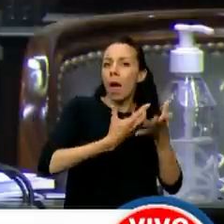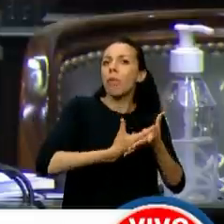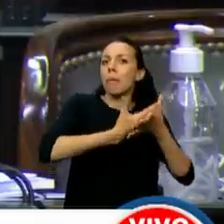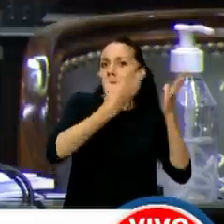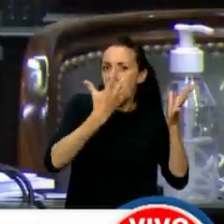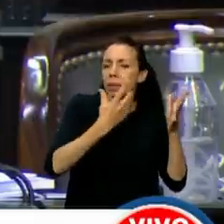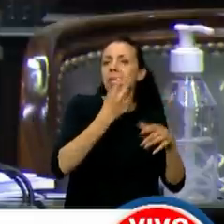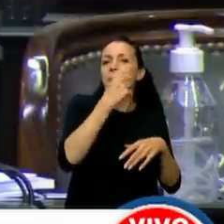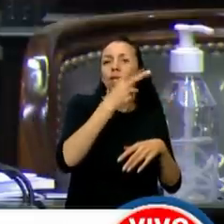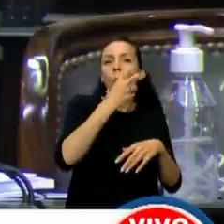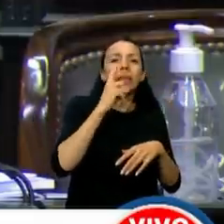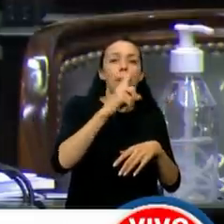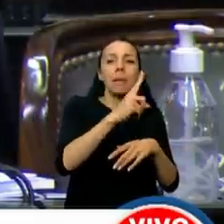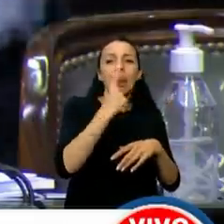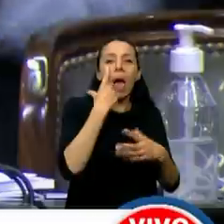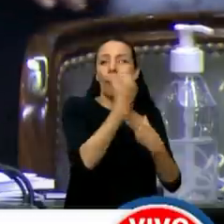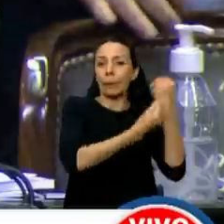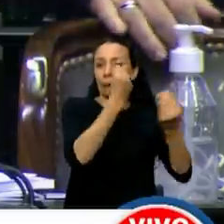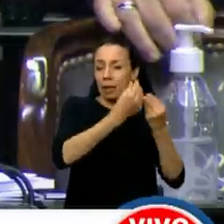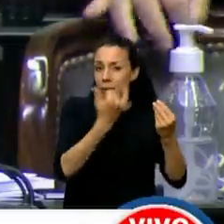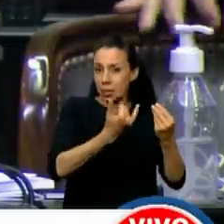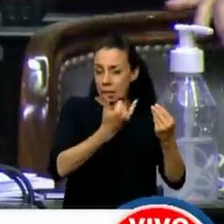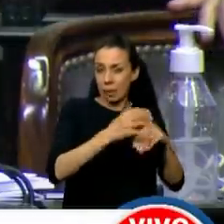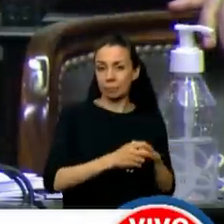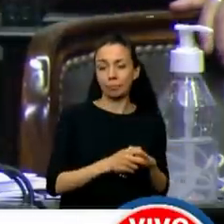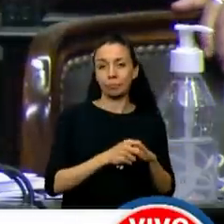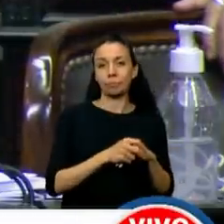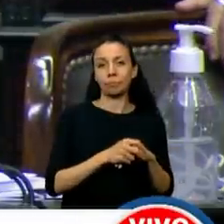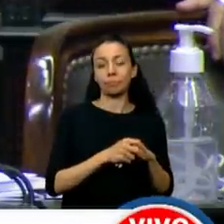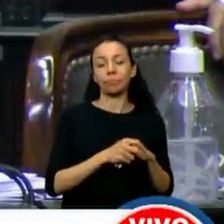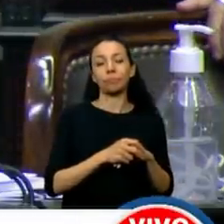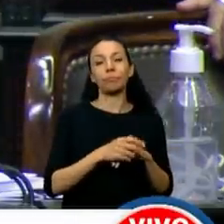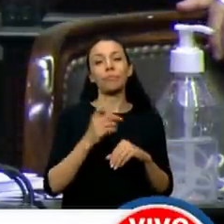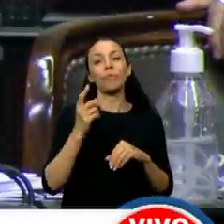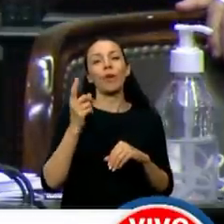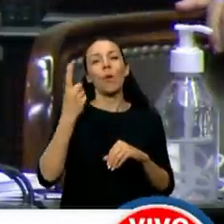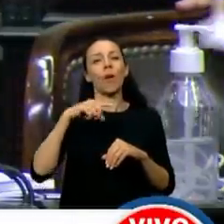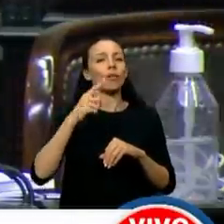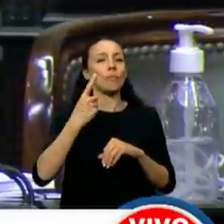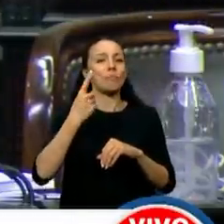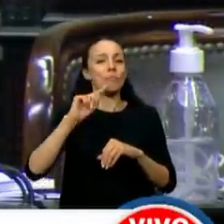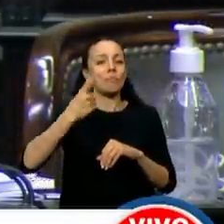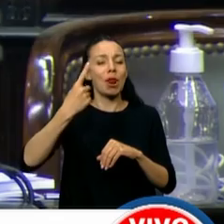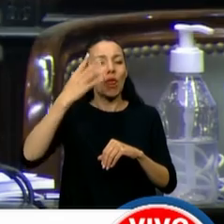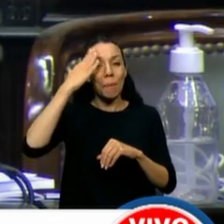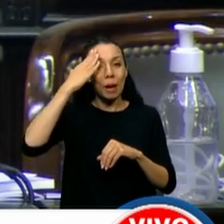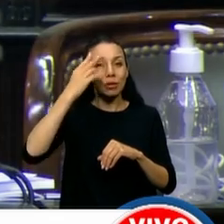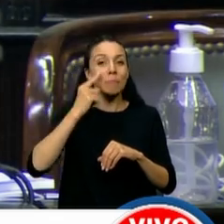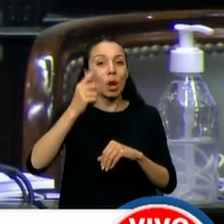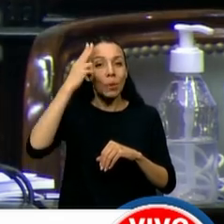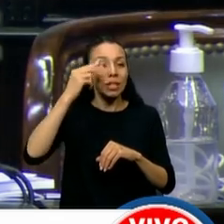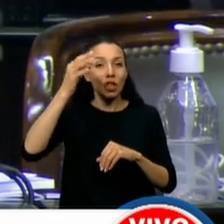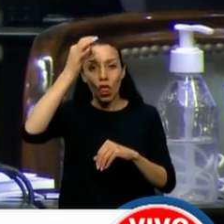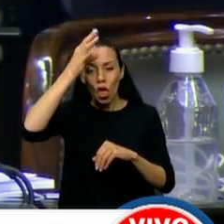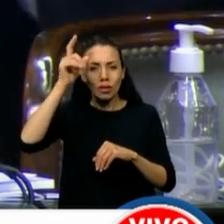en la cuadrícula que el padre fundador trazó el comandante fernández el primero de marzo de 1902 se cumpliendo